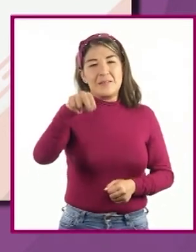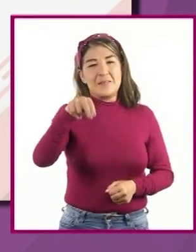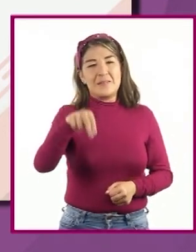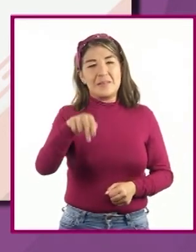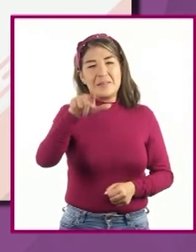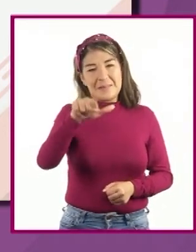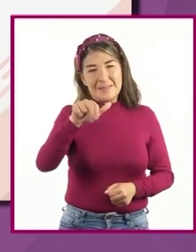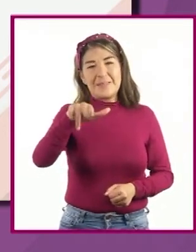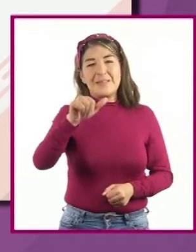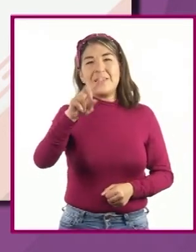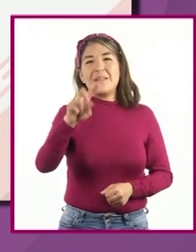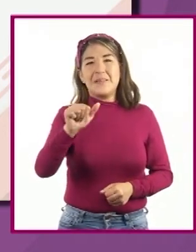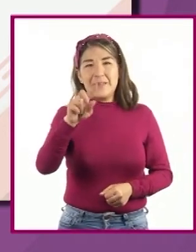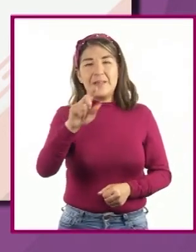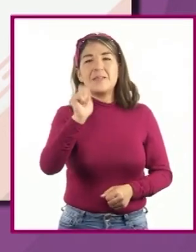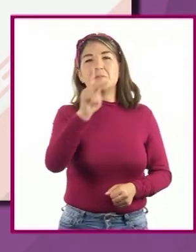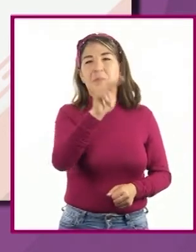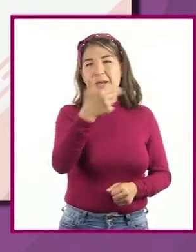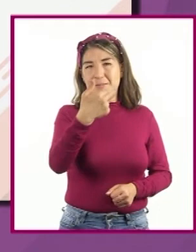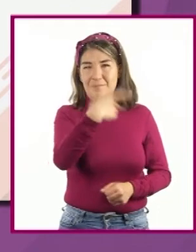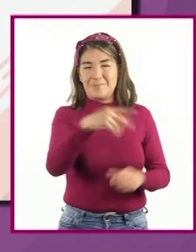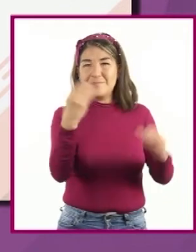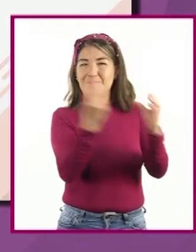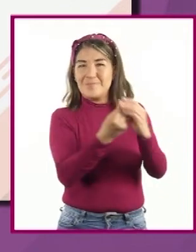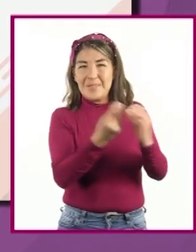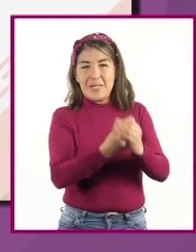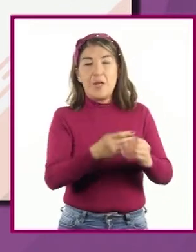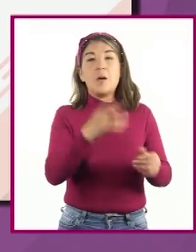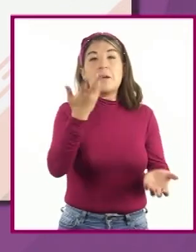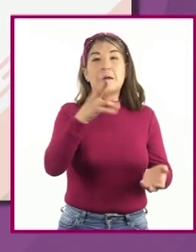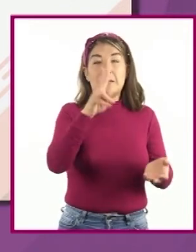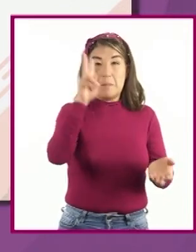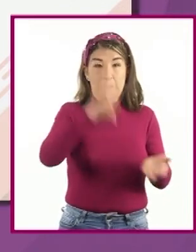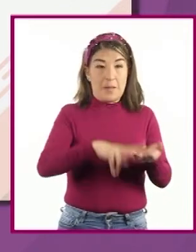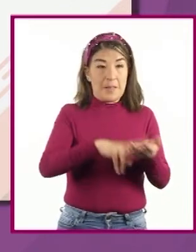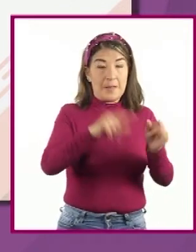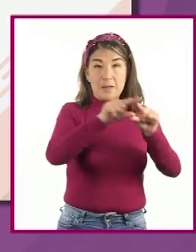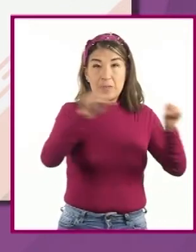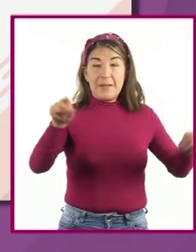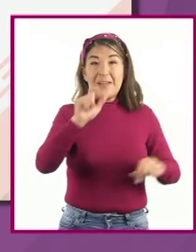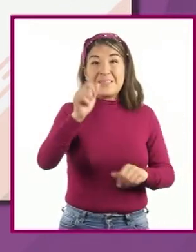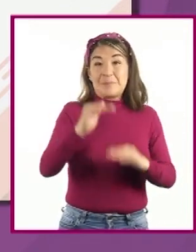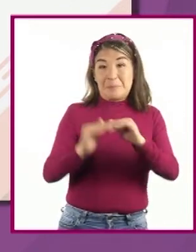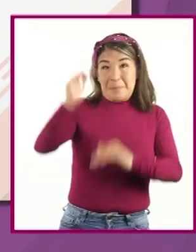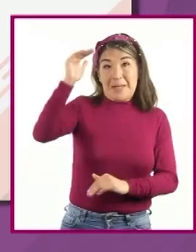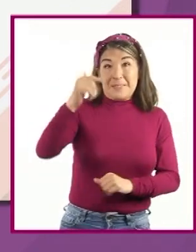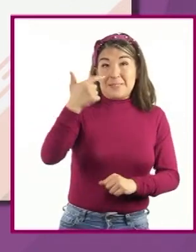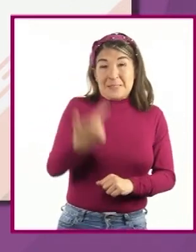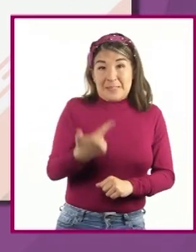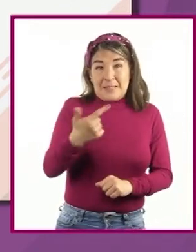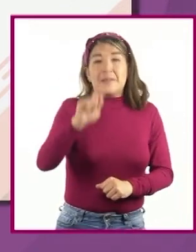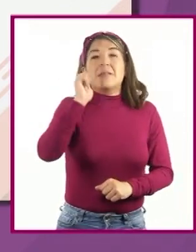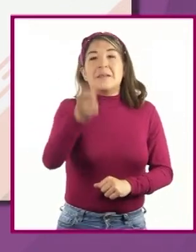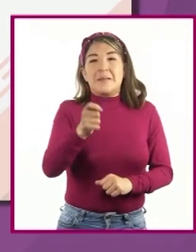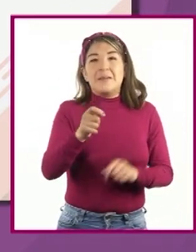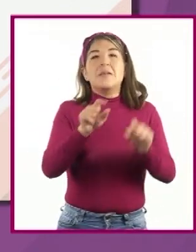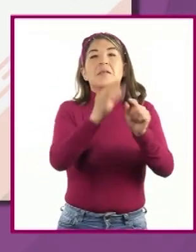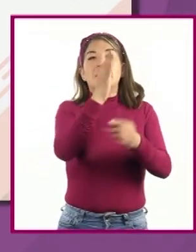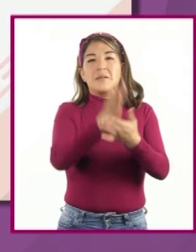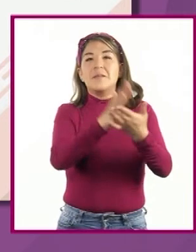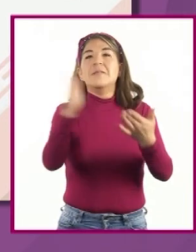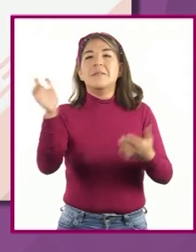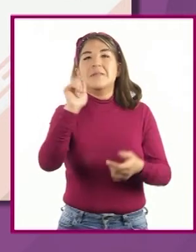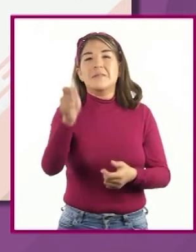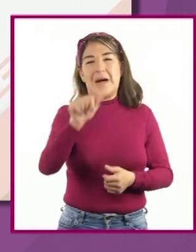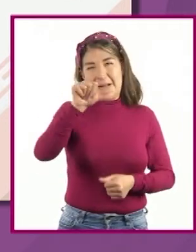la escala del pH. En esta escala, si el valor es inferior a 7, en la escala se indica que se trata de una